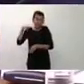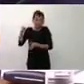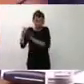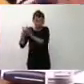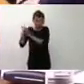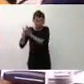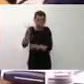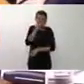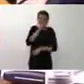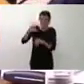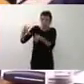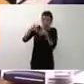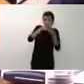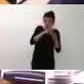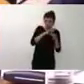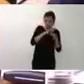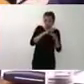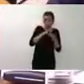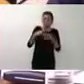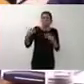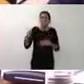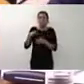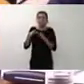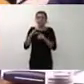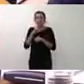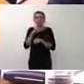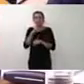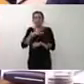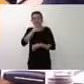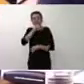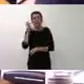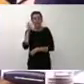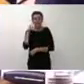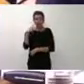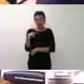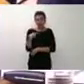Y mi abuela me miró y me dijo, ve, yo nunca miento.